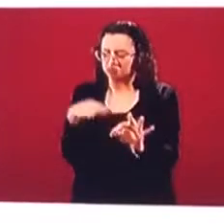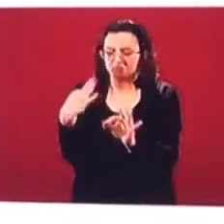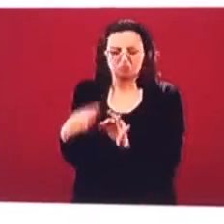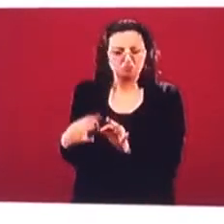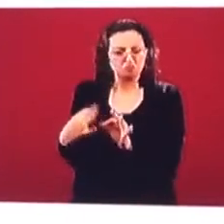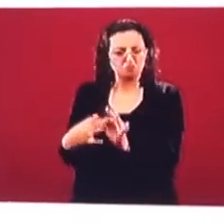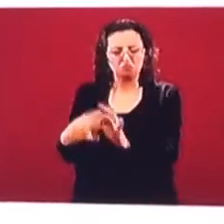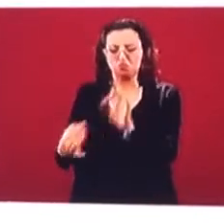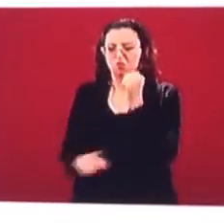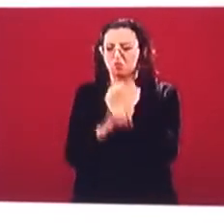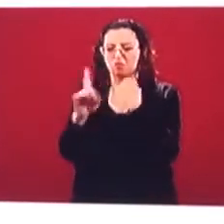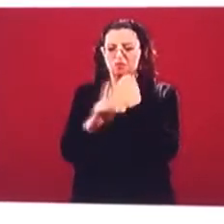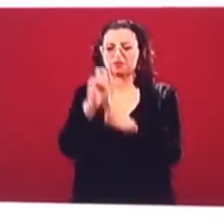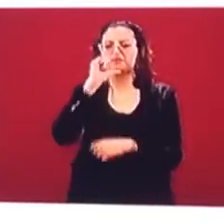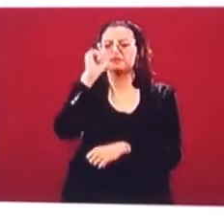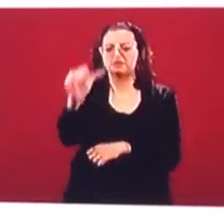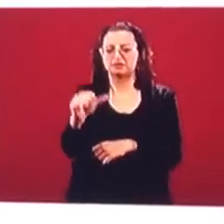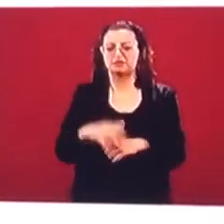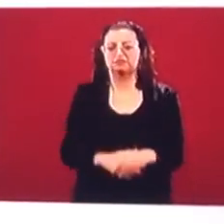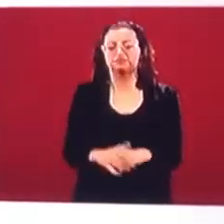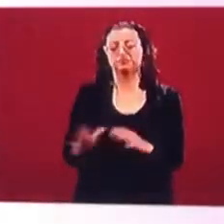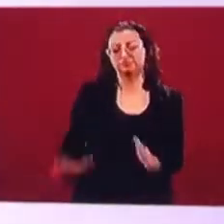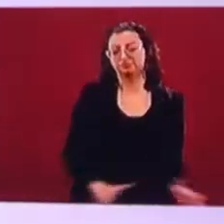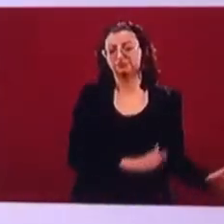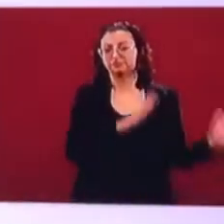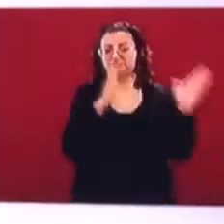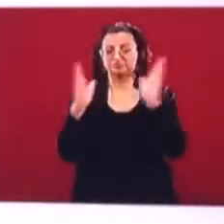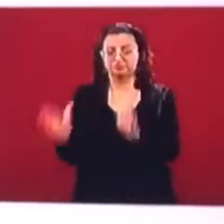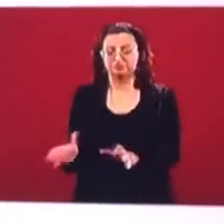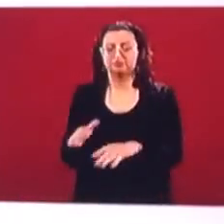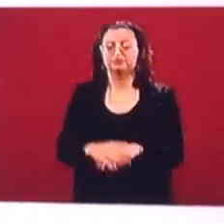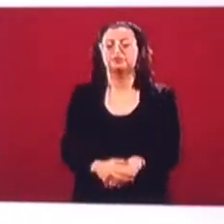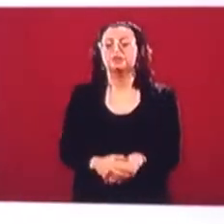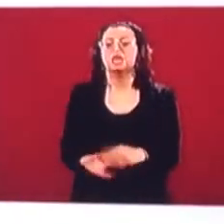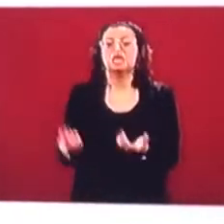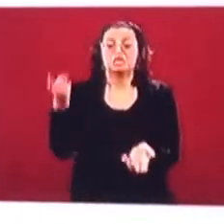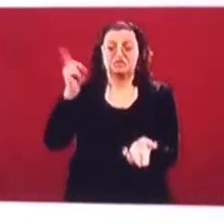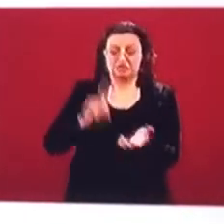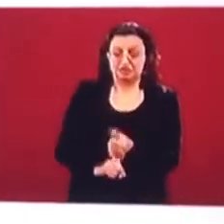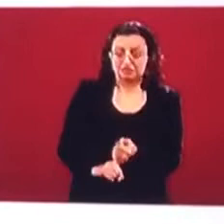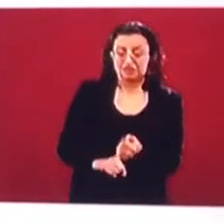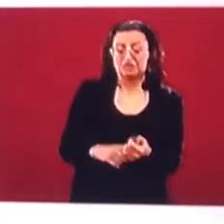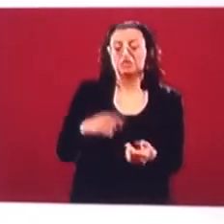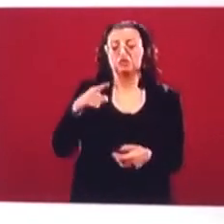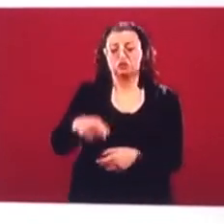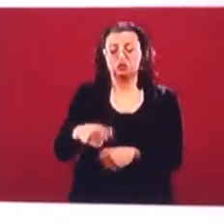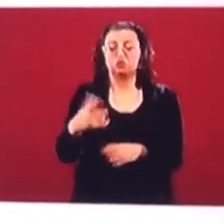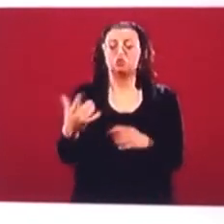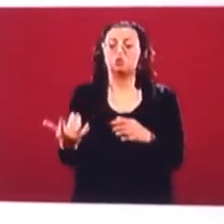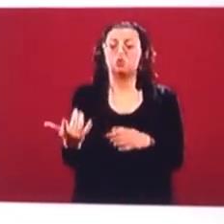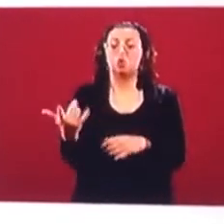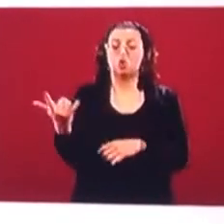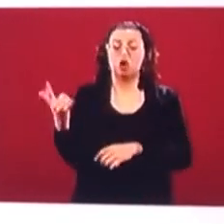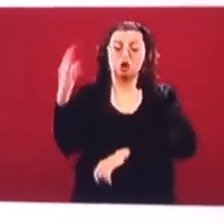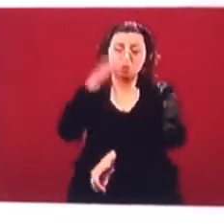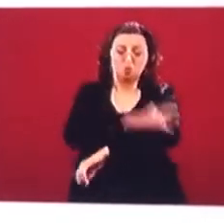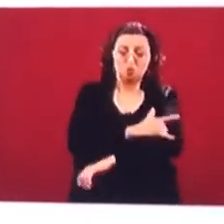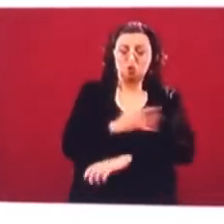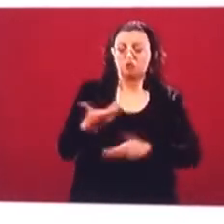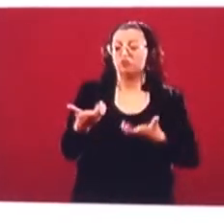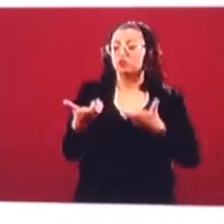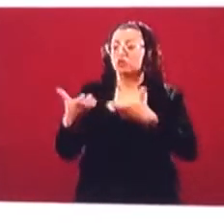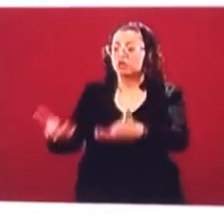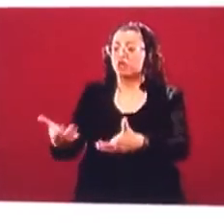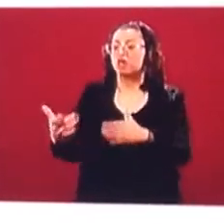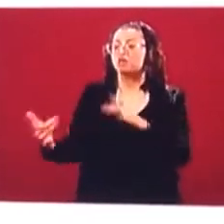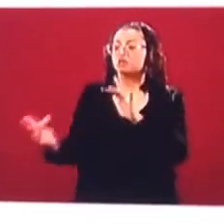esto que tanto me gusta y tanto pues me apasiona. Salí, pero estoy de vuelta. Este mes o mes